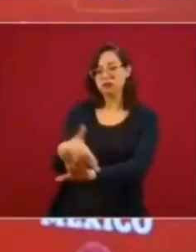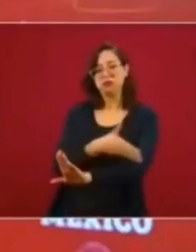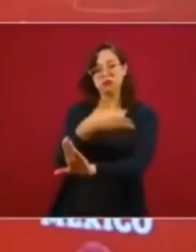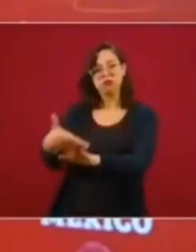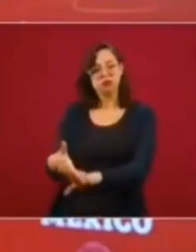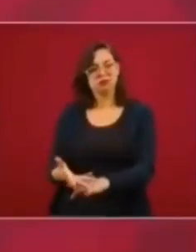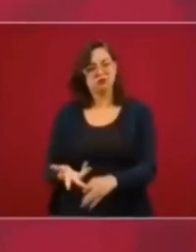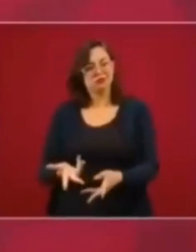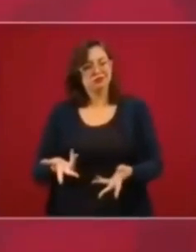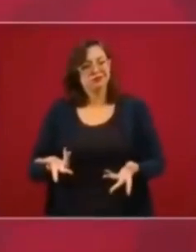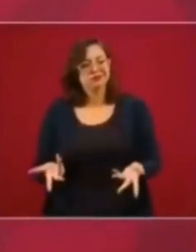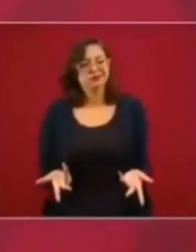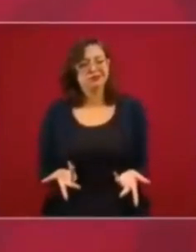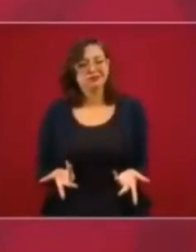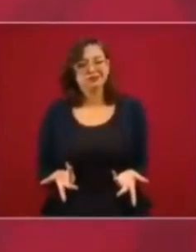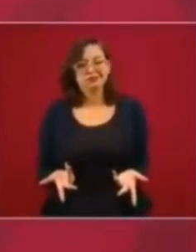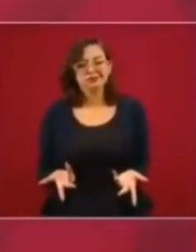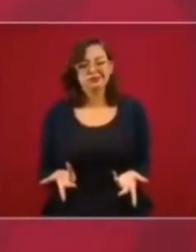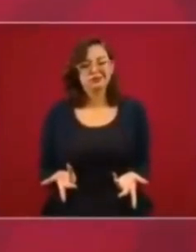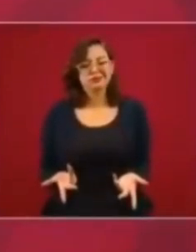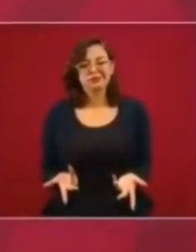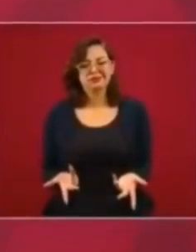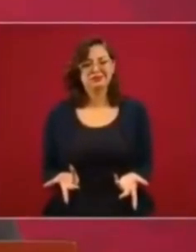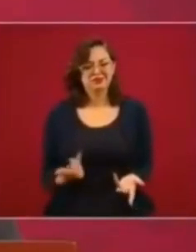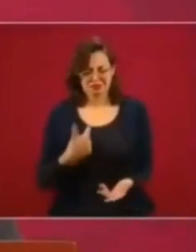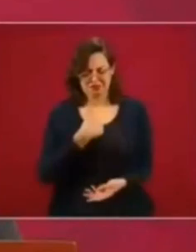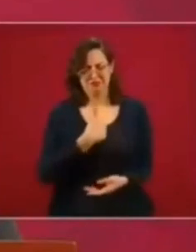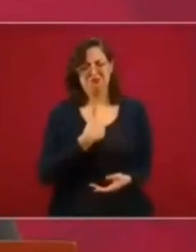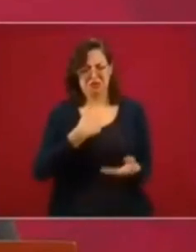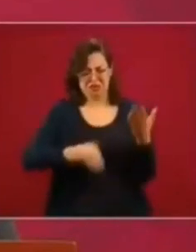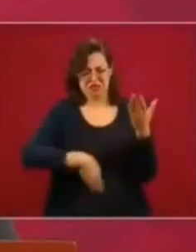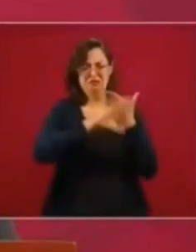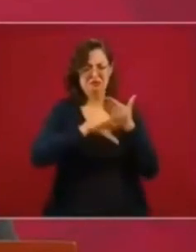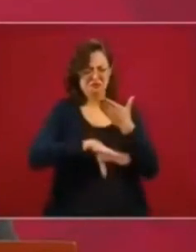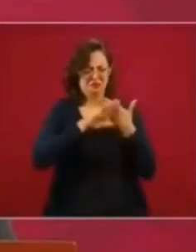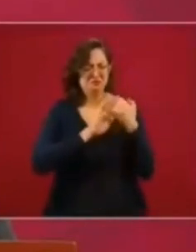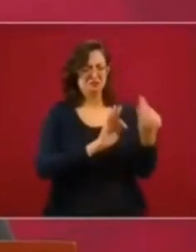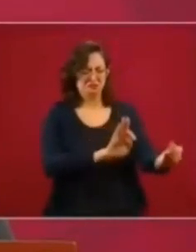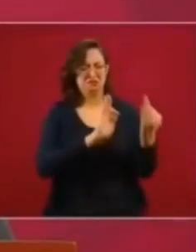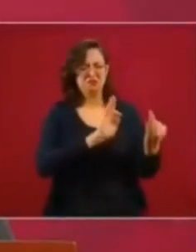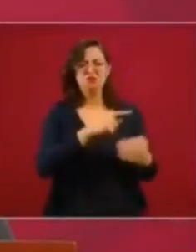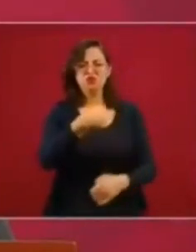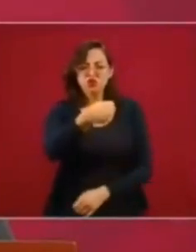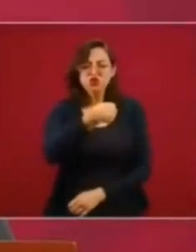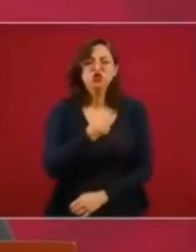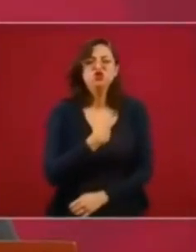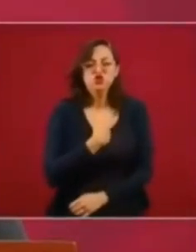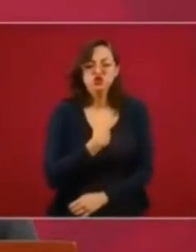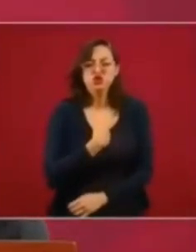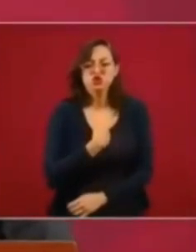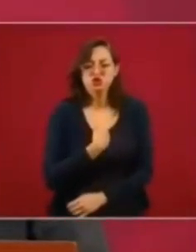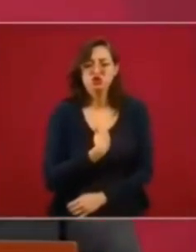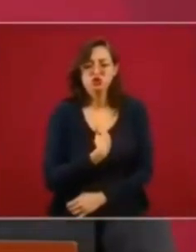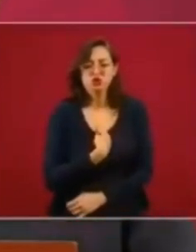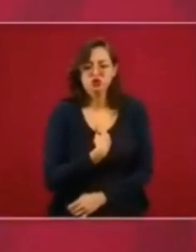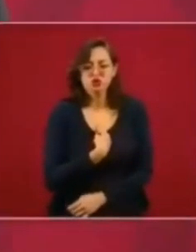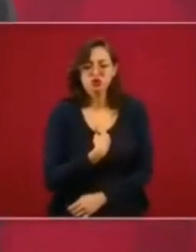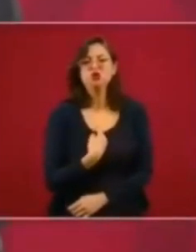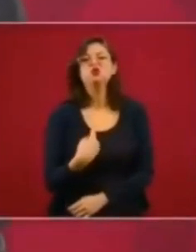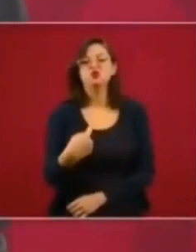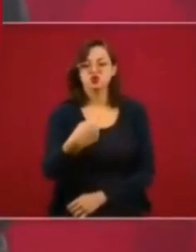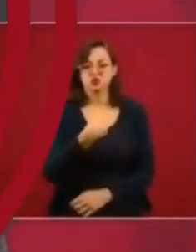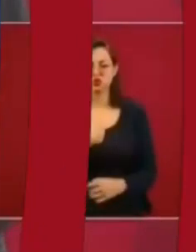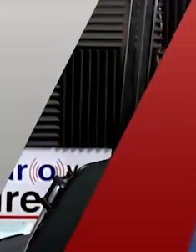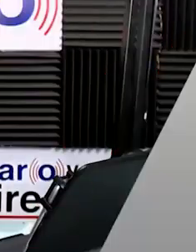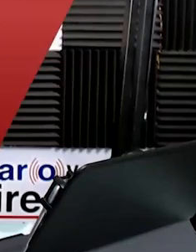entonces es conmigo yo soy en el que te estoy